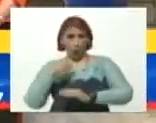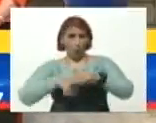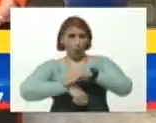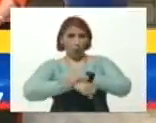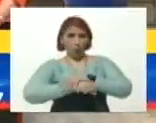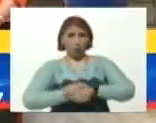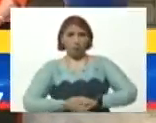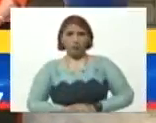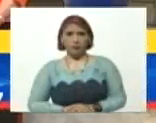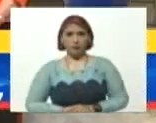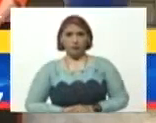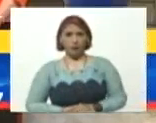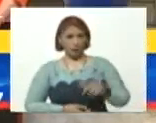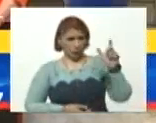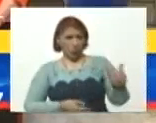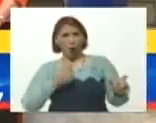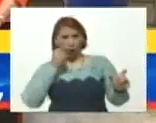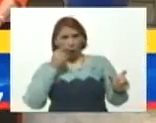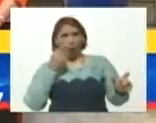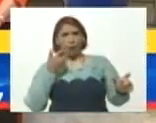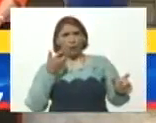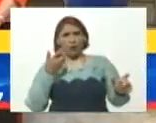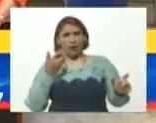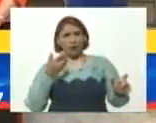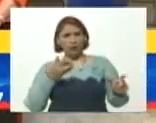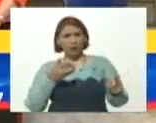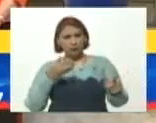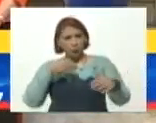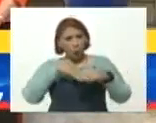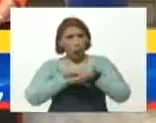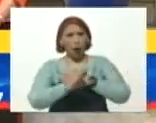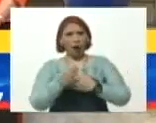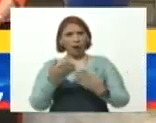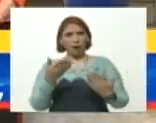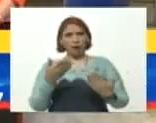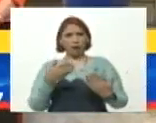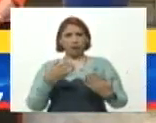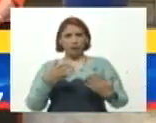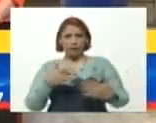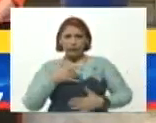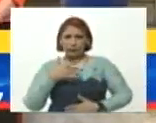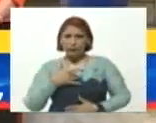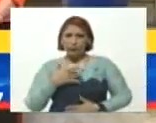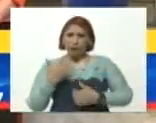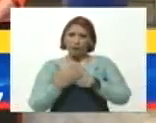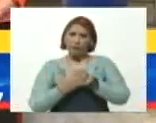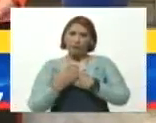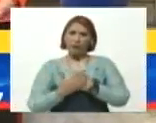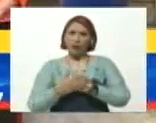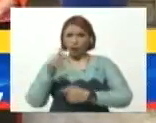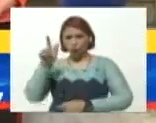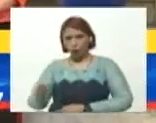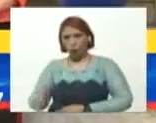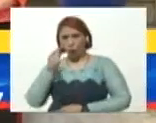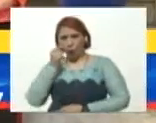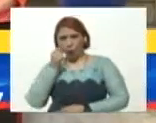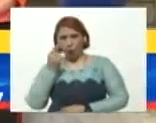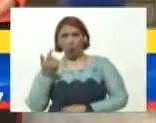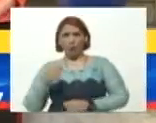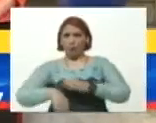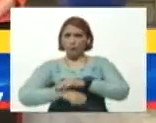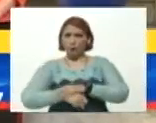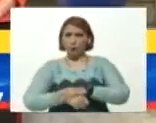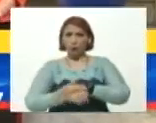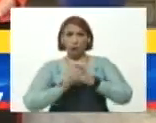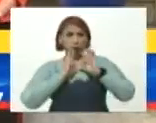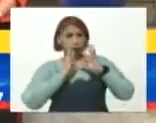Él guarda grandes recuerdos, un gran cariño, un gran afecto por Diego Armando Maradona. Le conté la gran